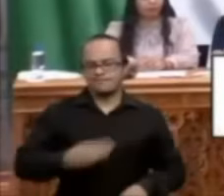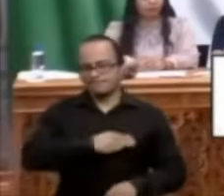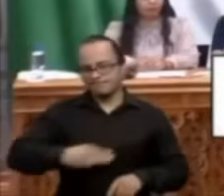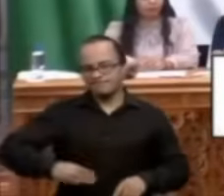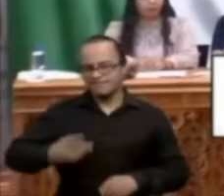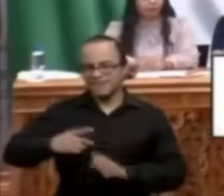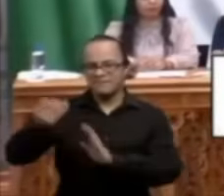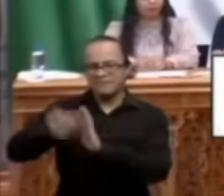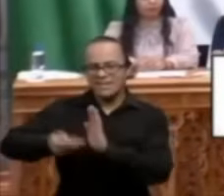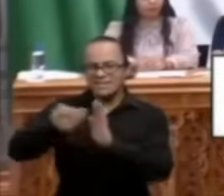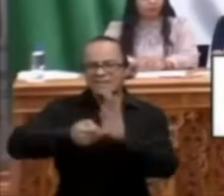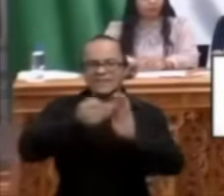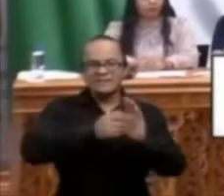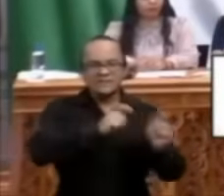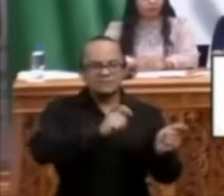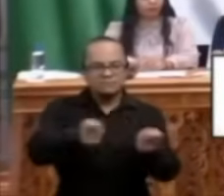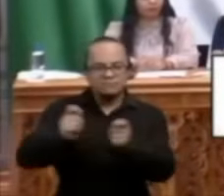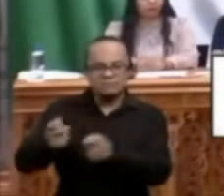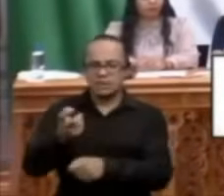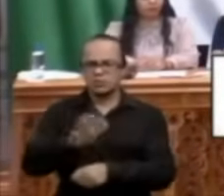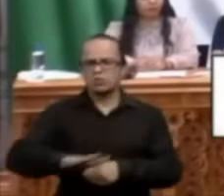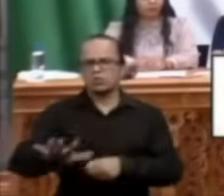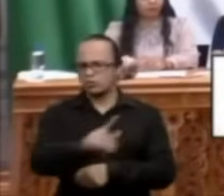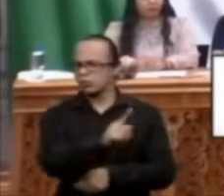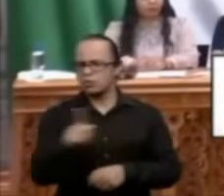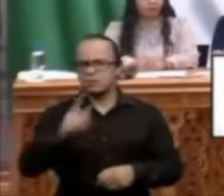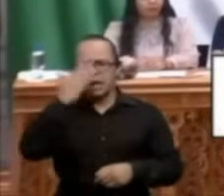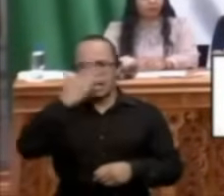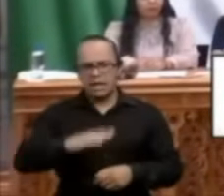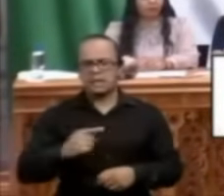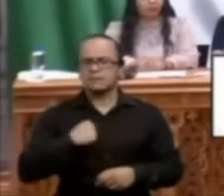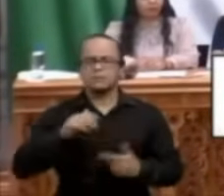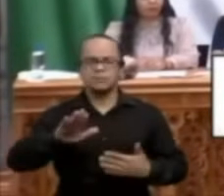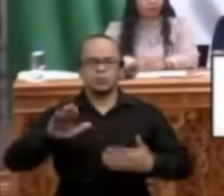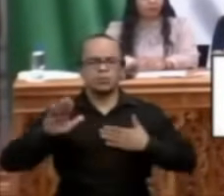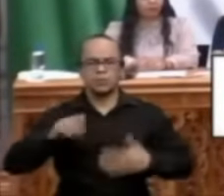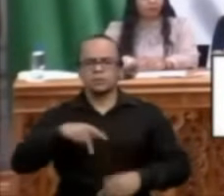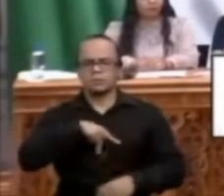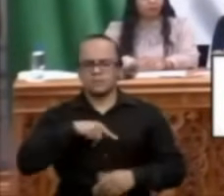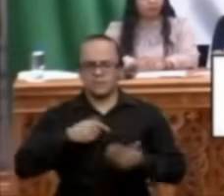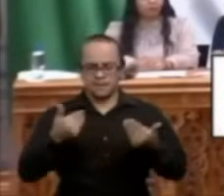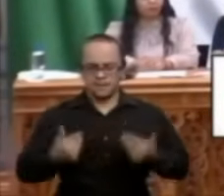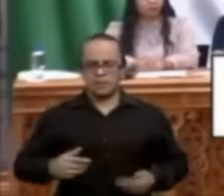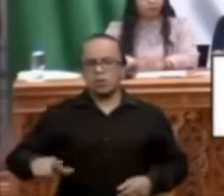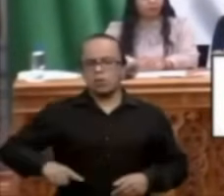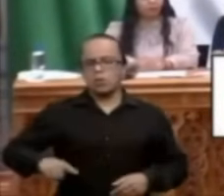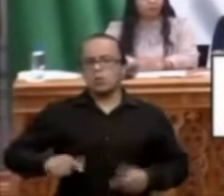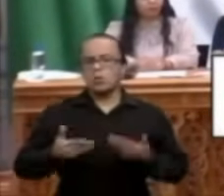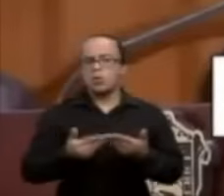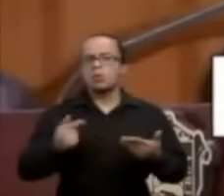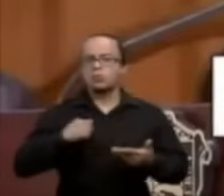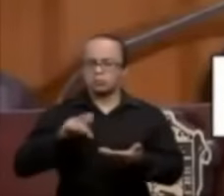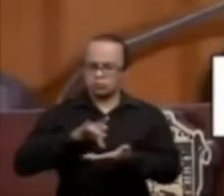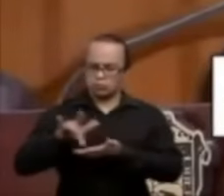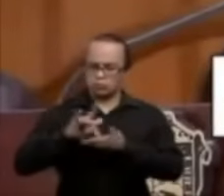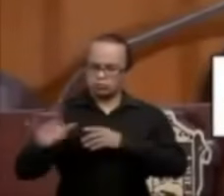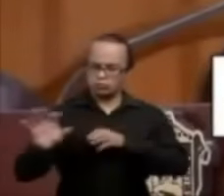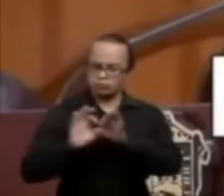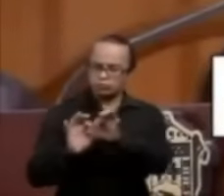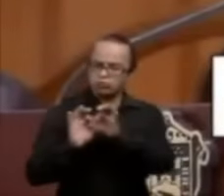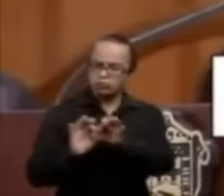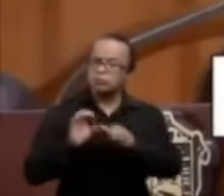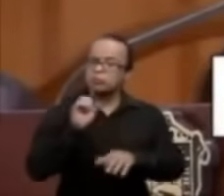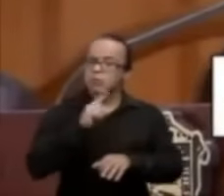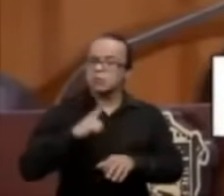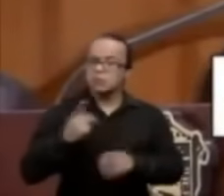municipales. Por eso a ellos les digo, tengan la certeza de que en mí encontrarán no solamente una aliada, sino también